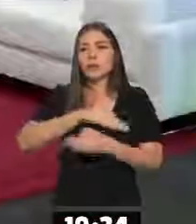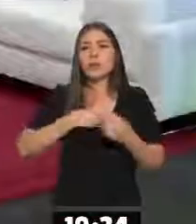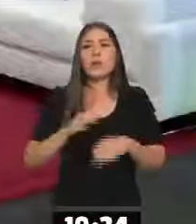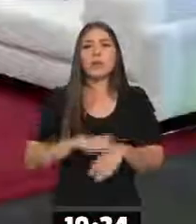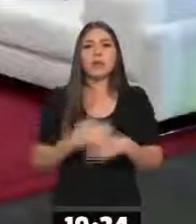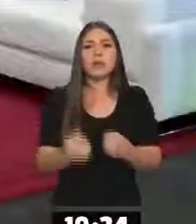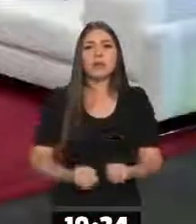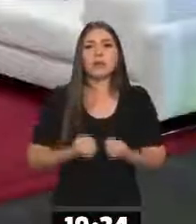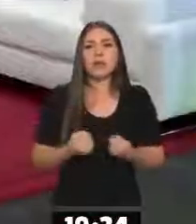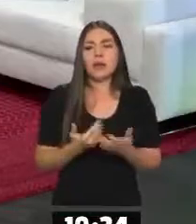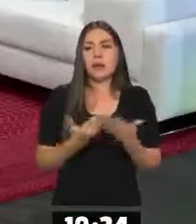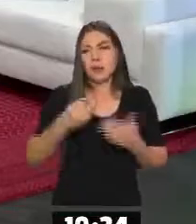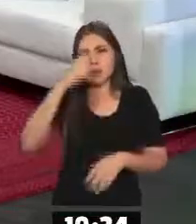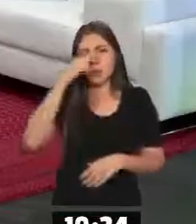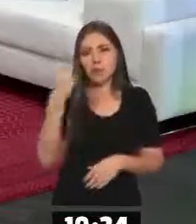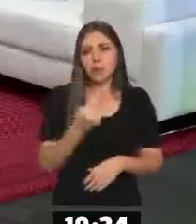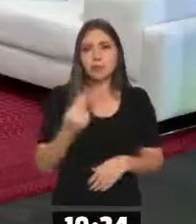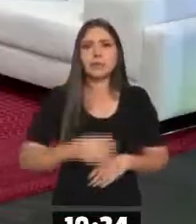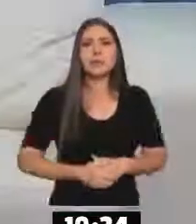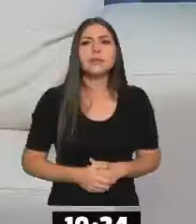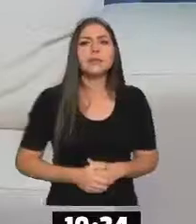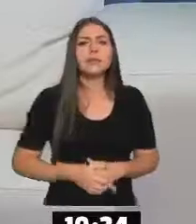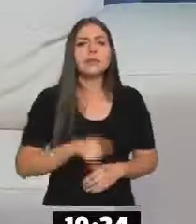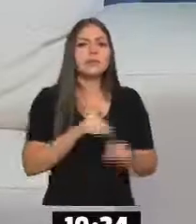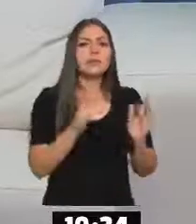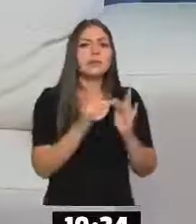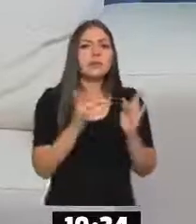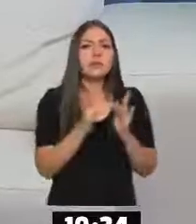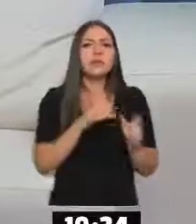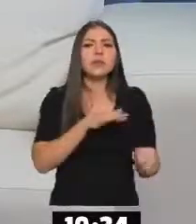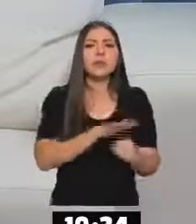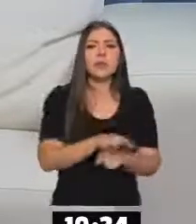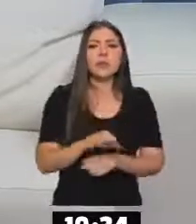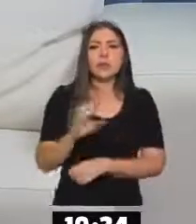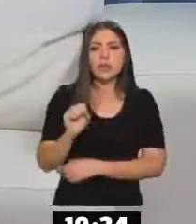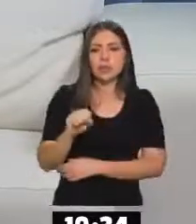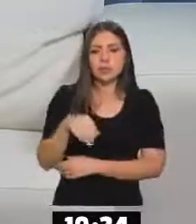necesita. Esmeralda, las redes sociales de Mujeres Inquebrantables. Esmeralda de Luna,